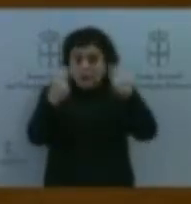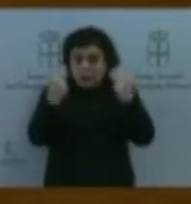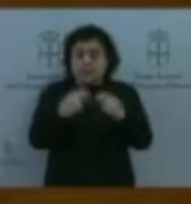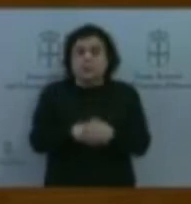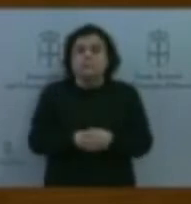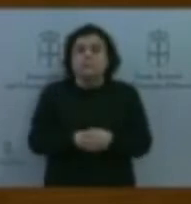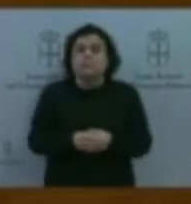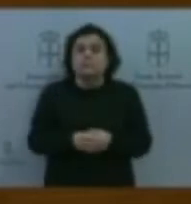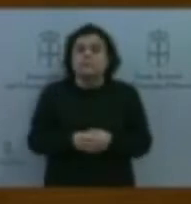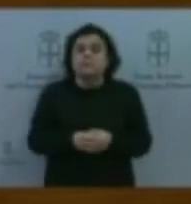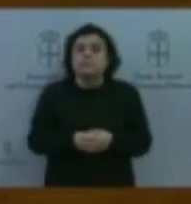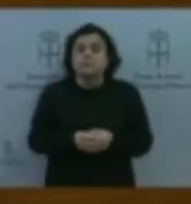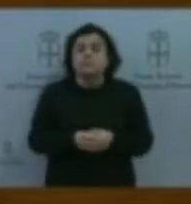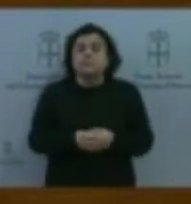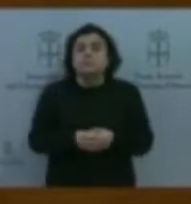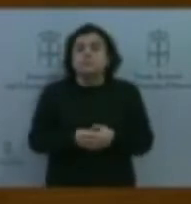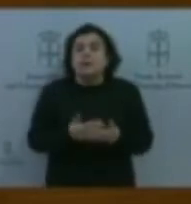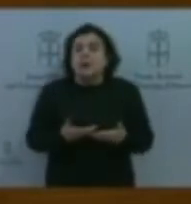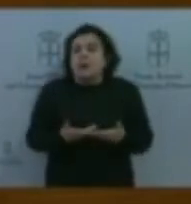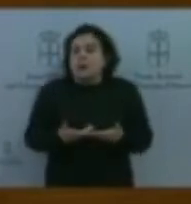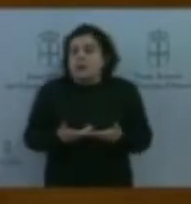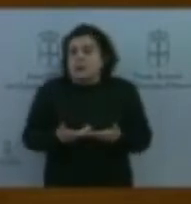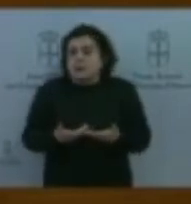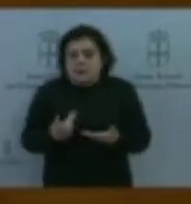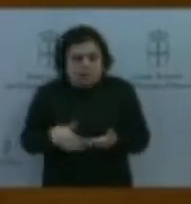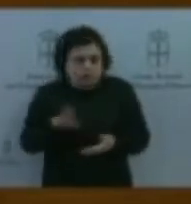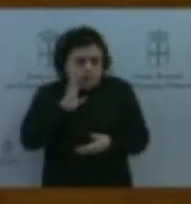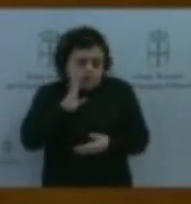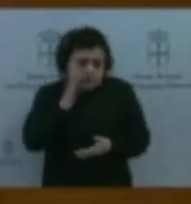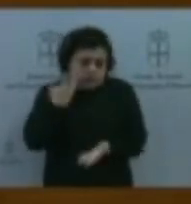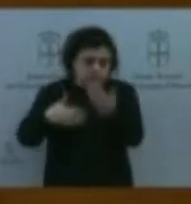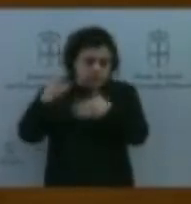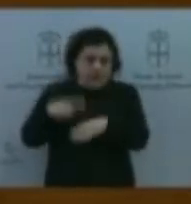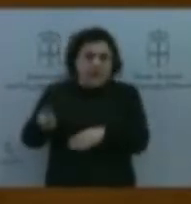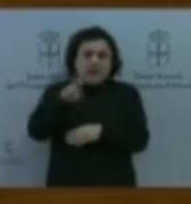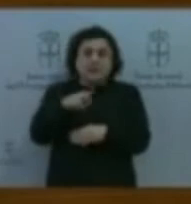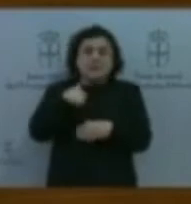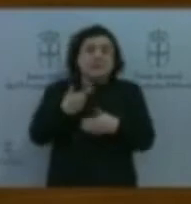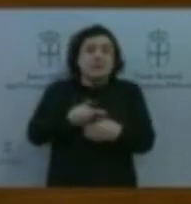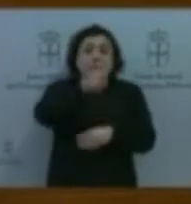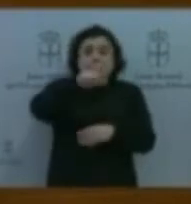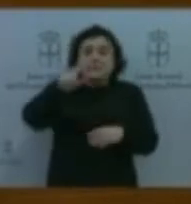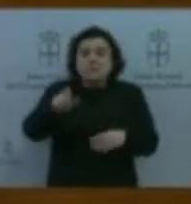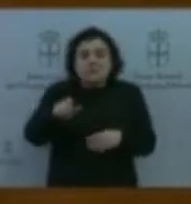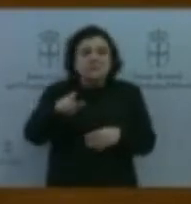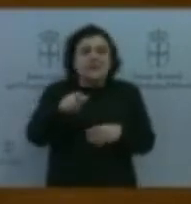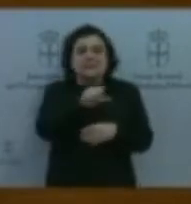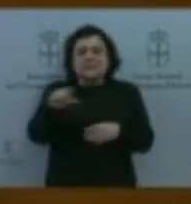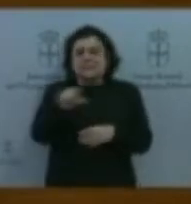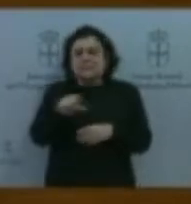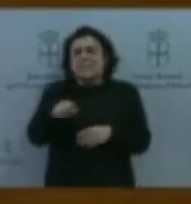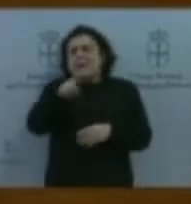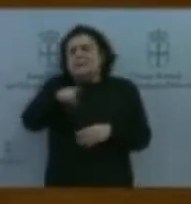Se lo he dicho en más ocasiones. Gente que ha estado viajando las últimas semanas y meses como sardinas en lata,